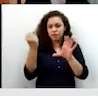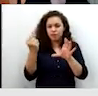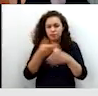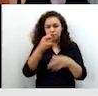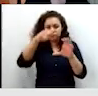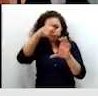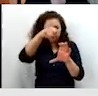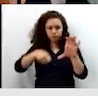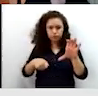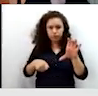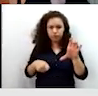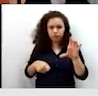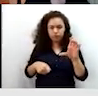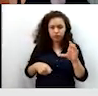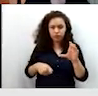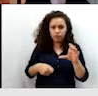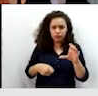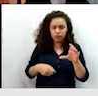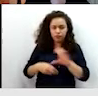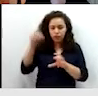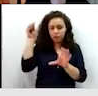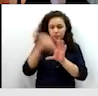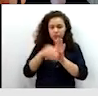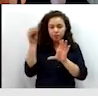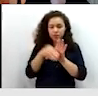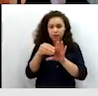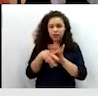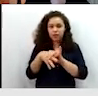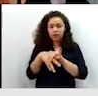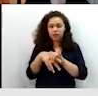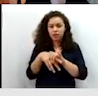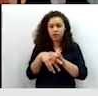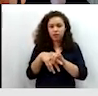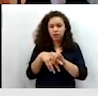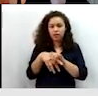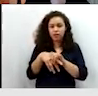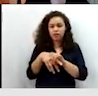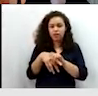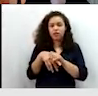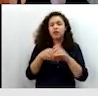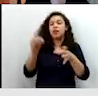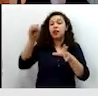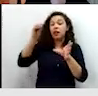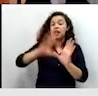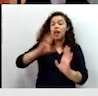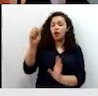navaja, meten la tableta al interior, con una cita dejan caer la botella al fondo de la cisterna